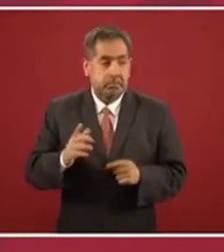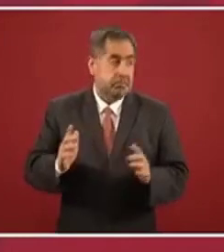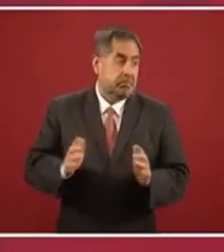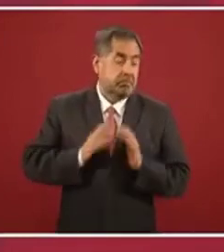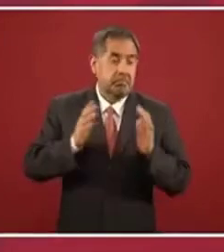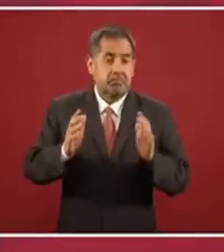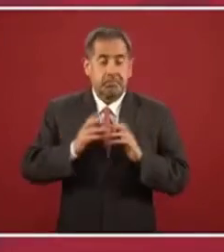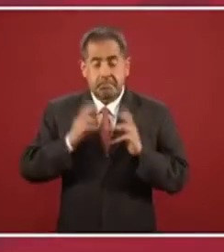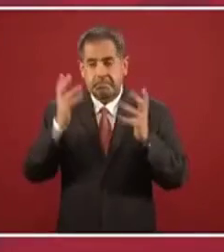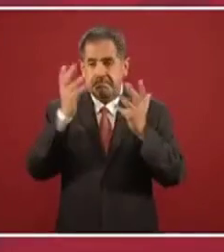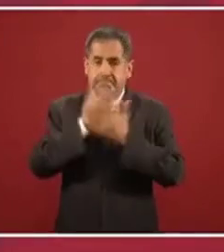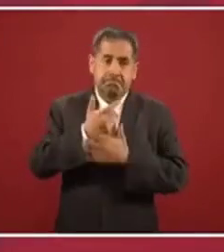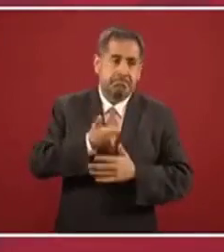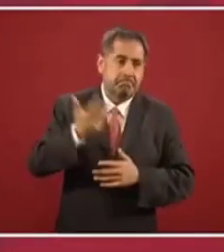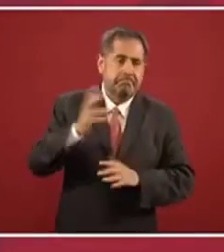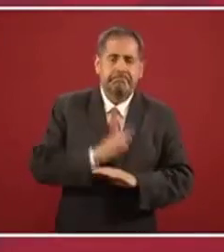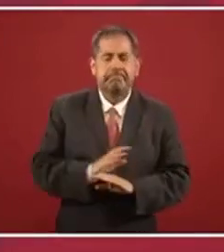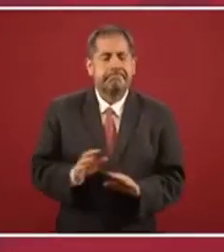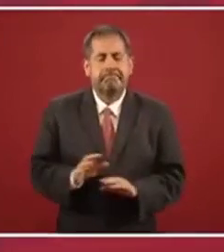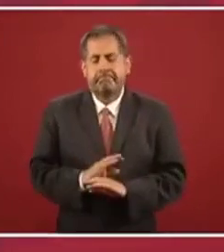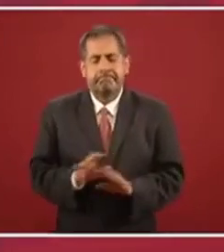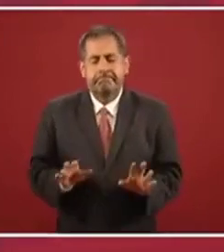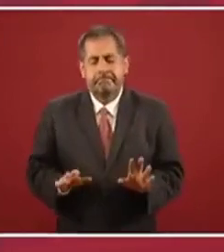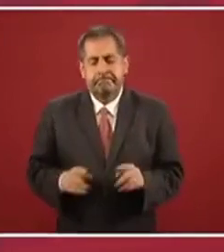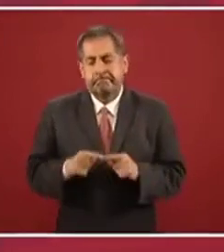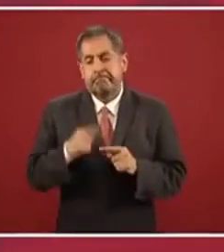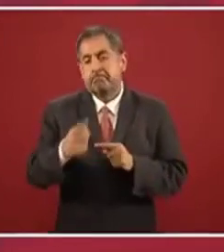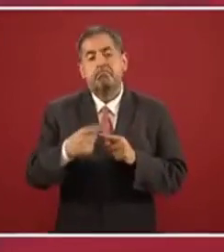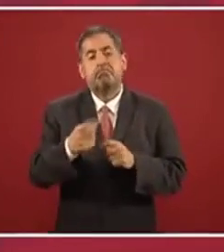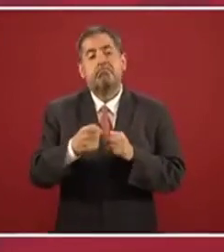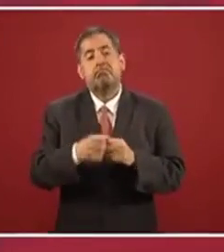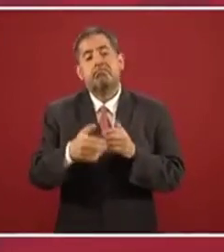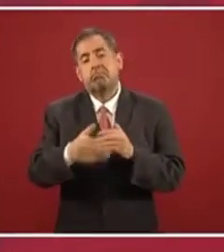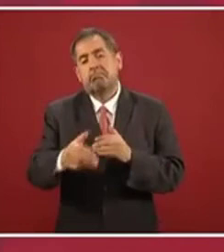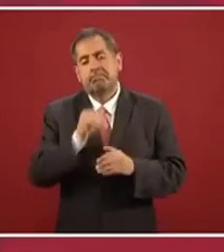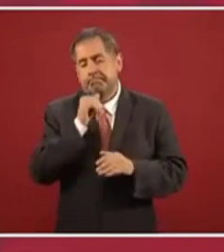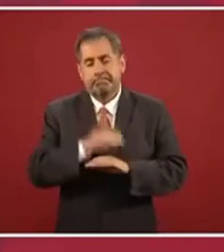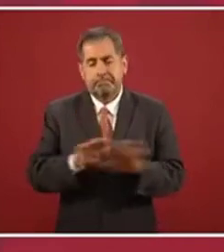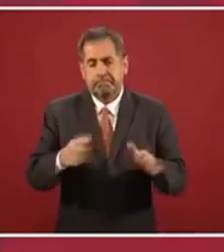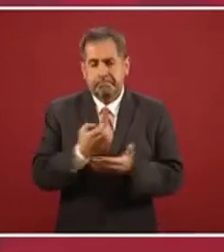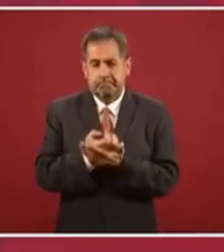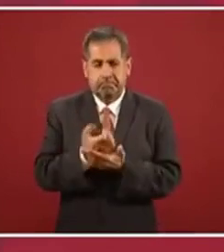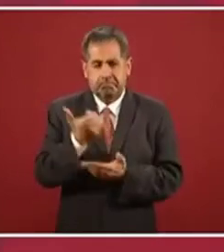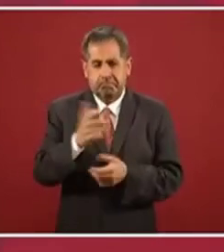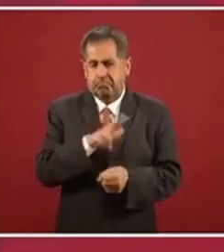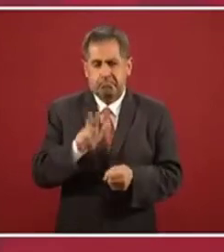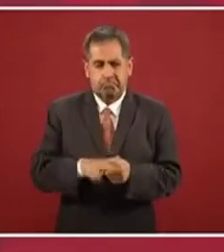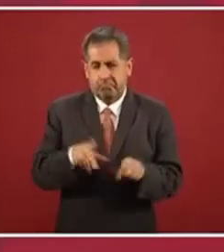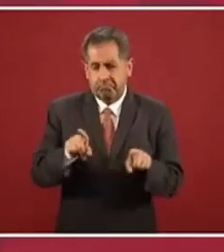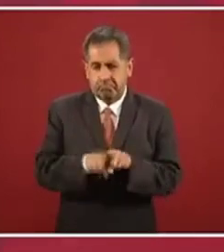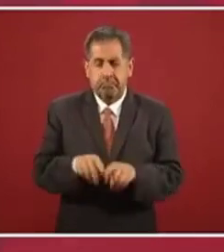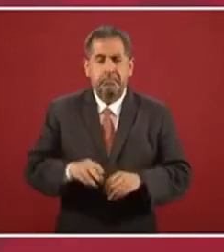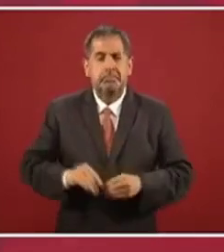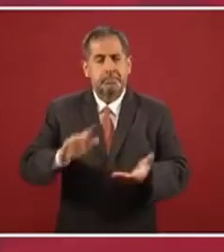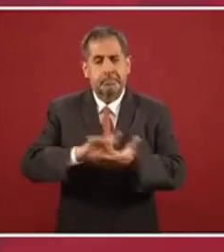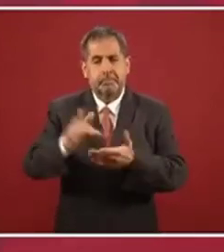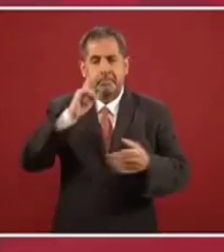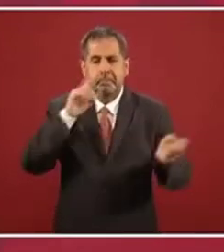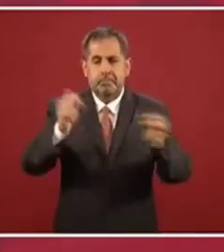sorpresas desagradables para el año próximo en lo económico. Y